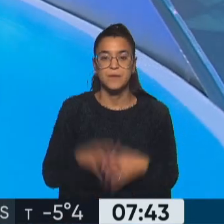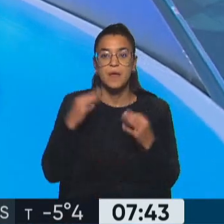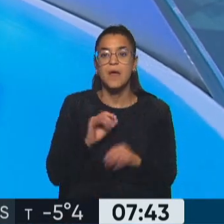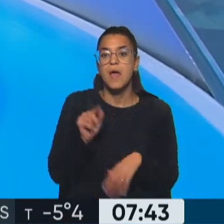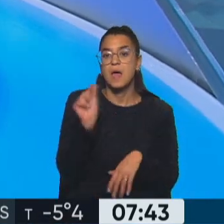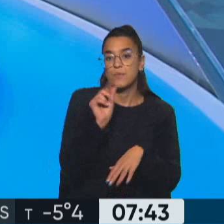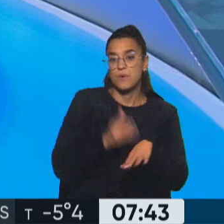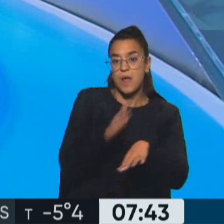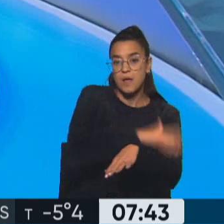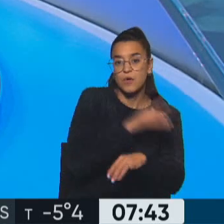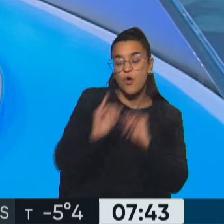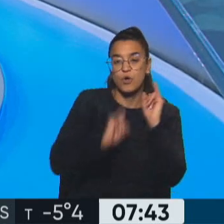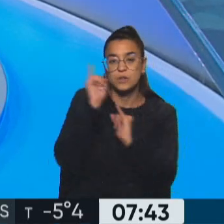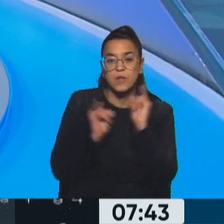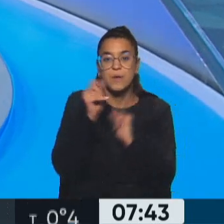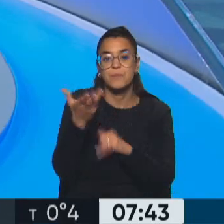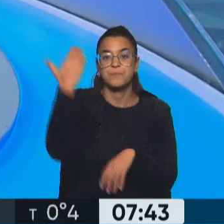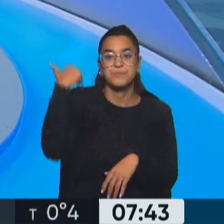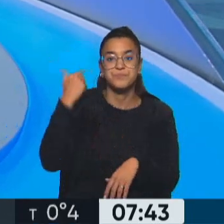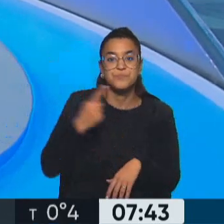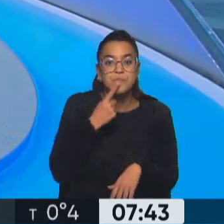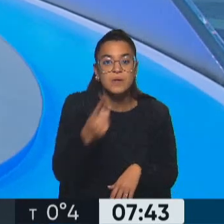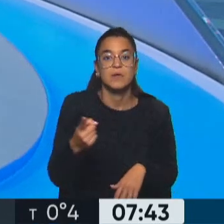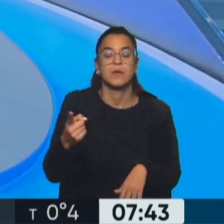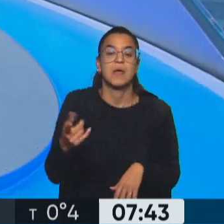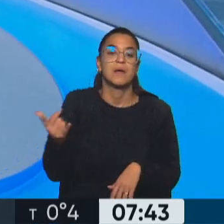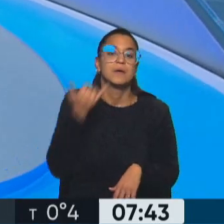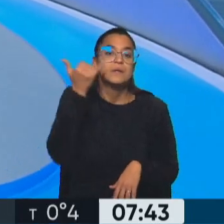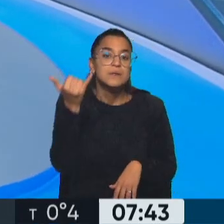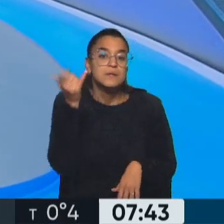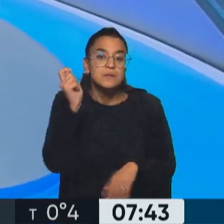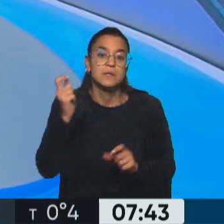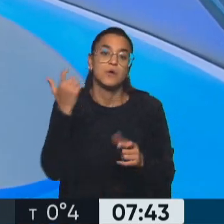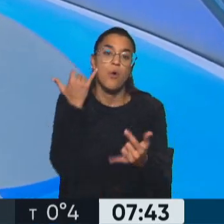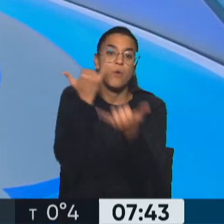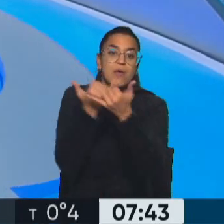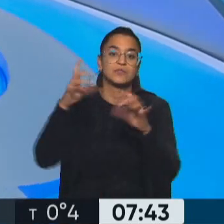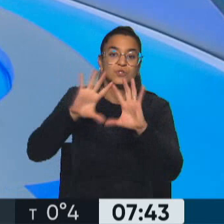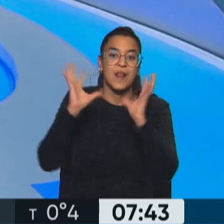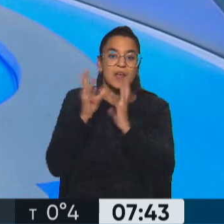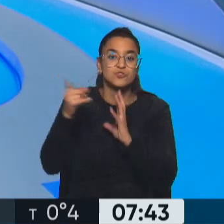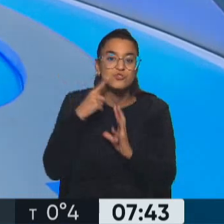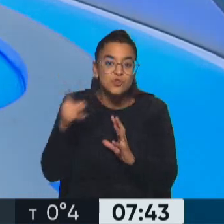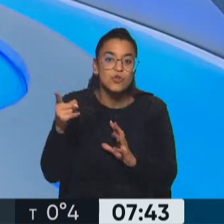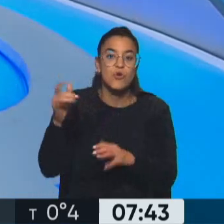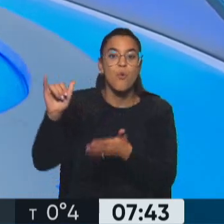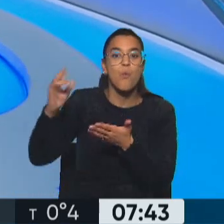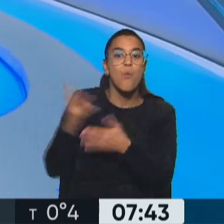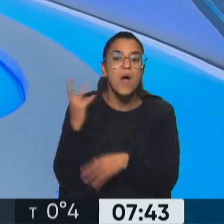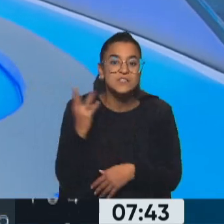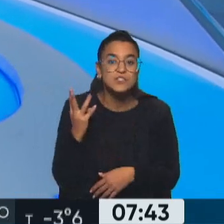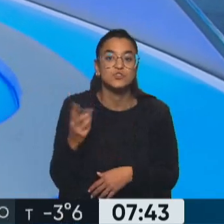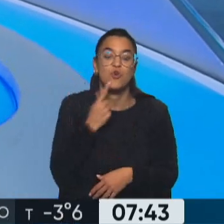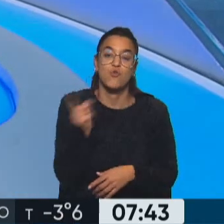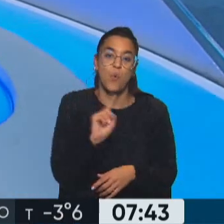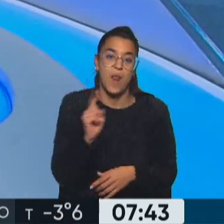Contábamos más tempranito en la mañana que ayer sonó el teléfono en la Casa Rosada y era comunicación internacional. La llamada venía desde Washington. No